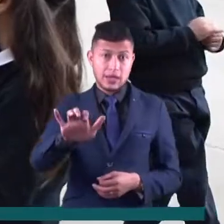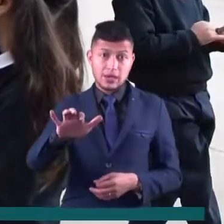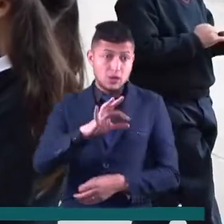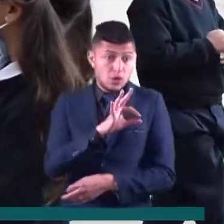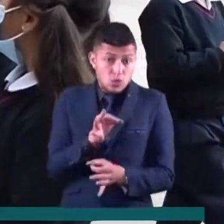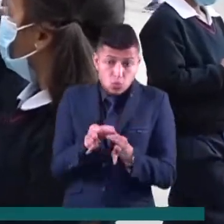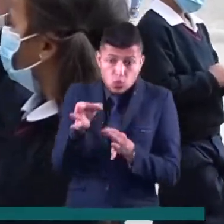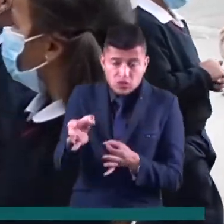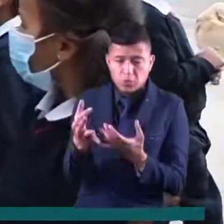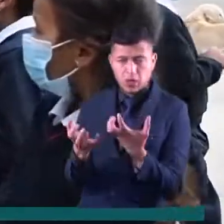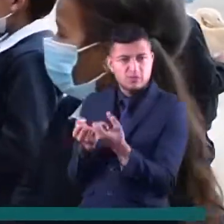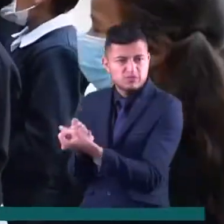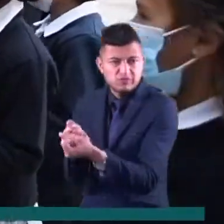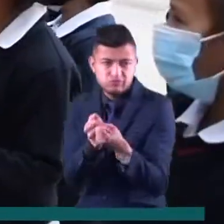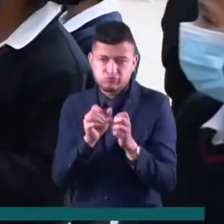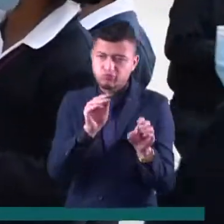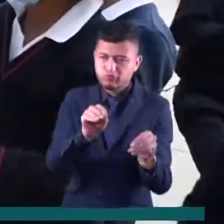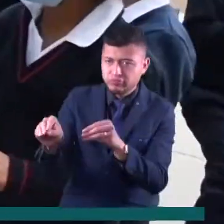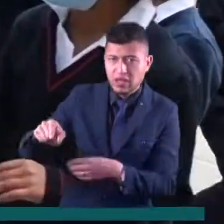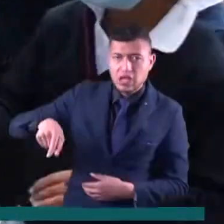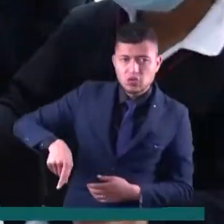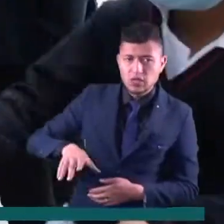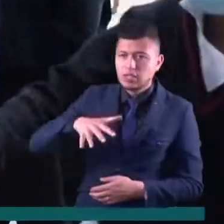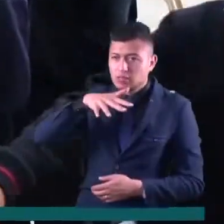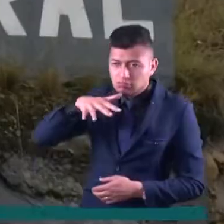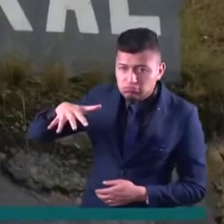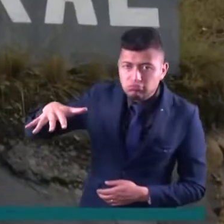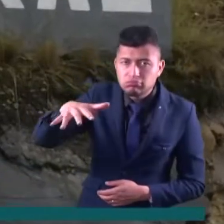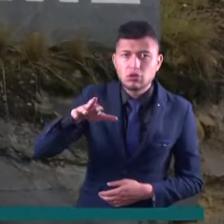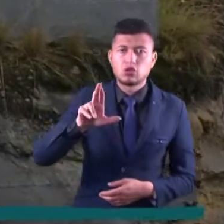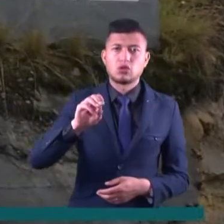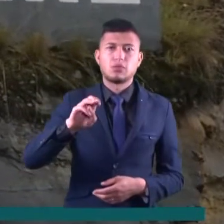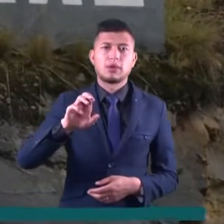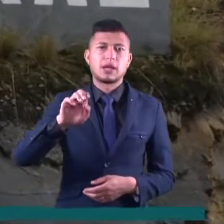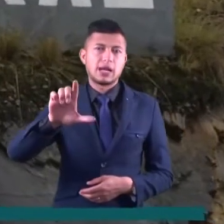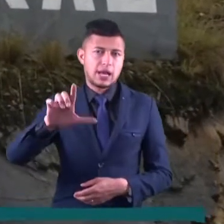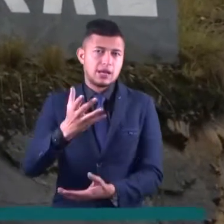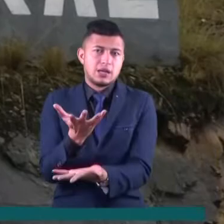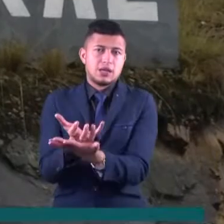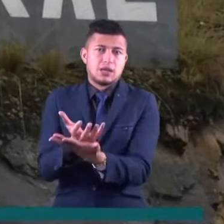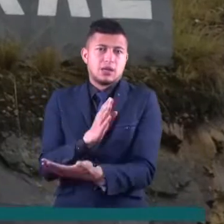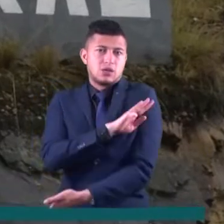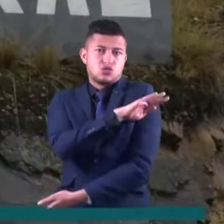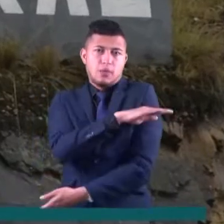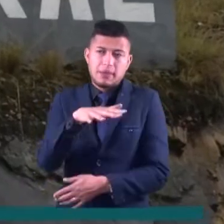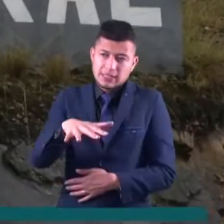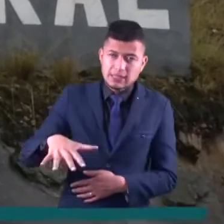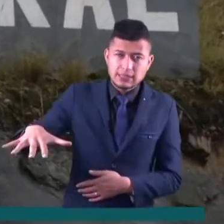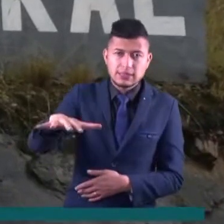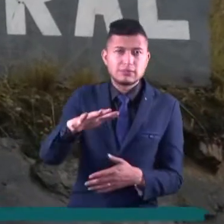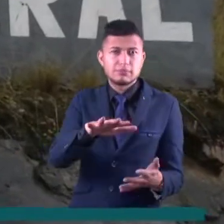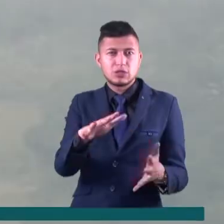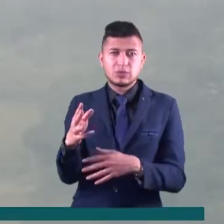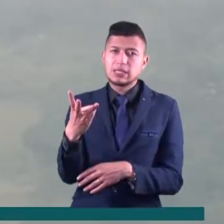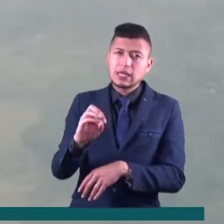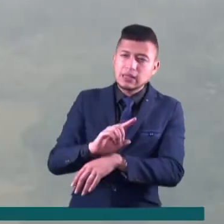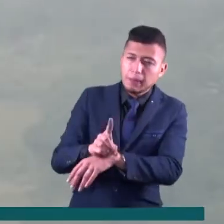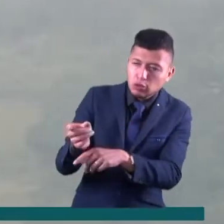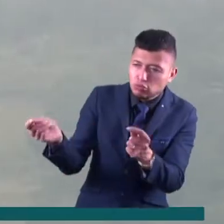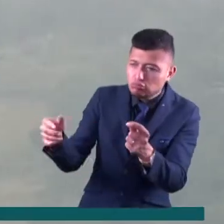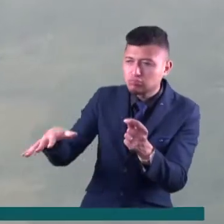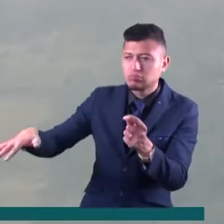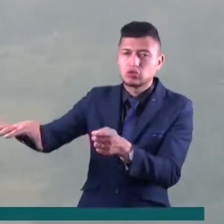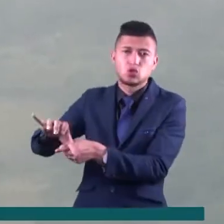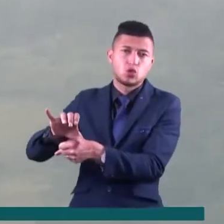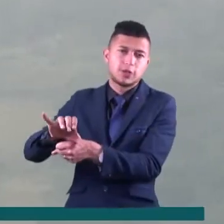apuesta de este municipio para fortalecer la formación escolar en la Vereda romeral ubicada en el páramo de sumapaz a una media hora